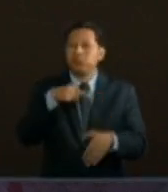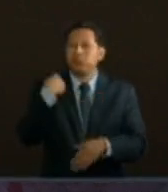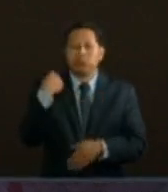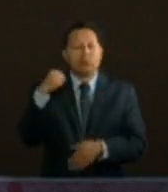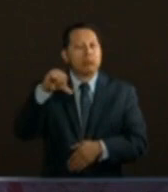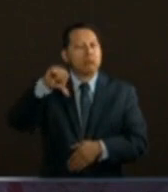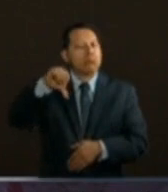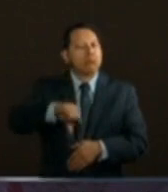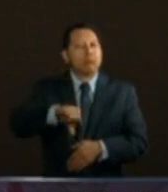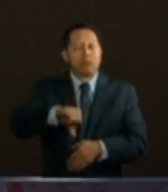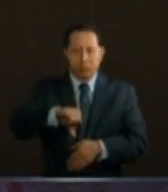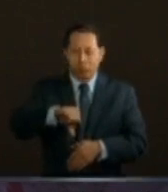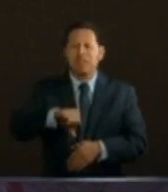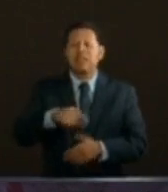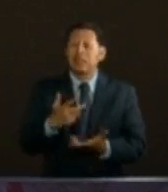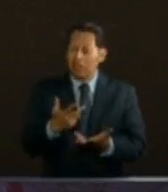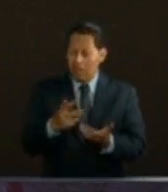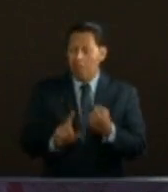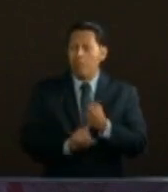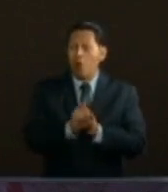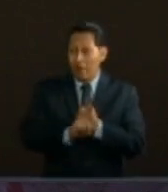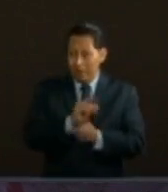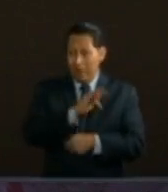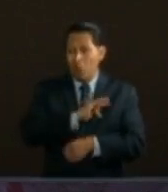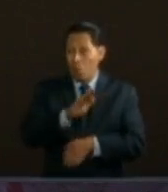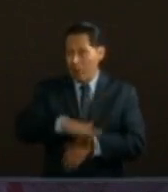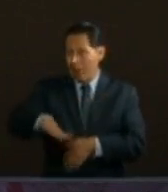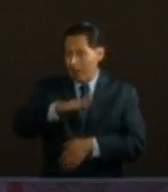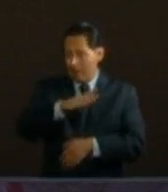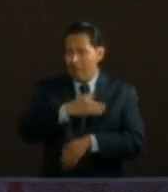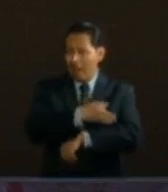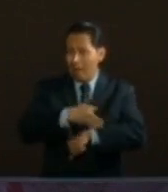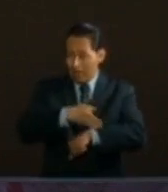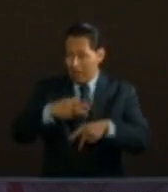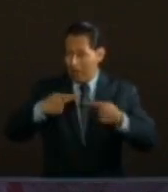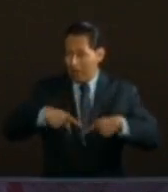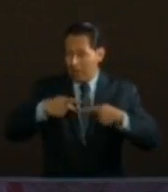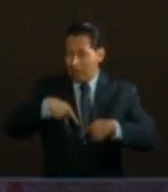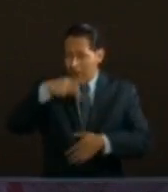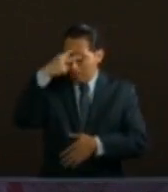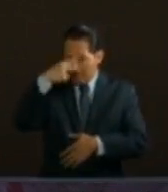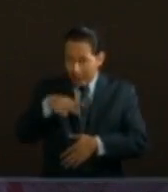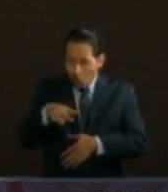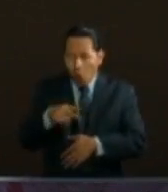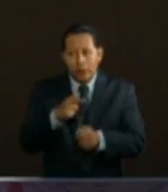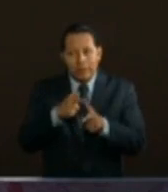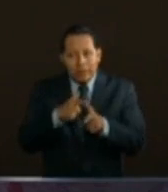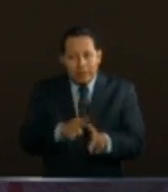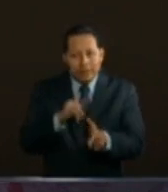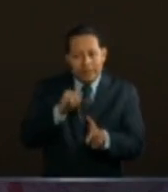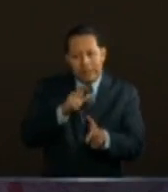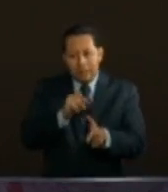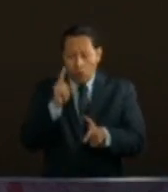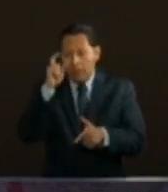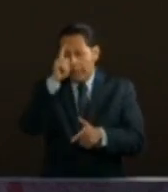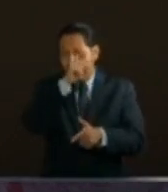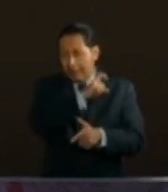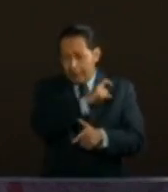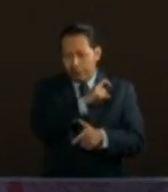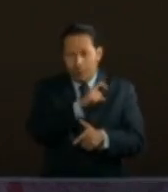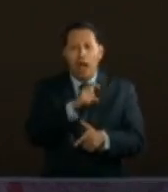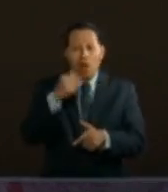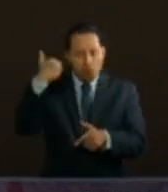juego la estabilidad de las familias mexicanas. Y fue en este